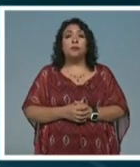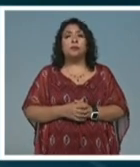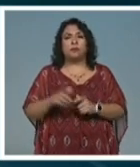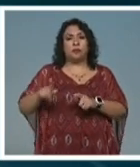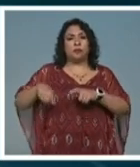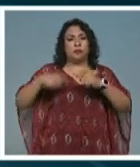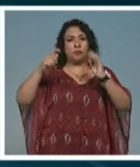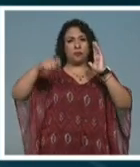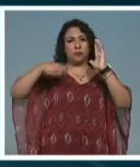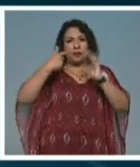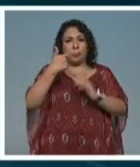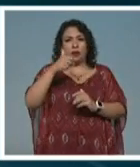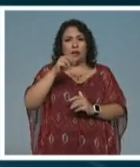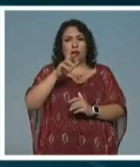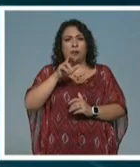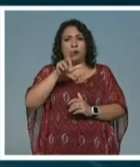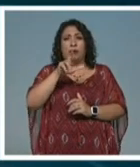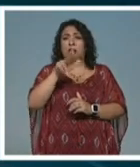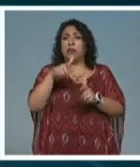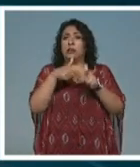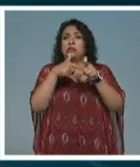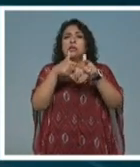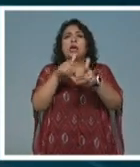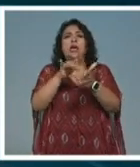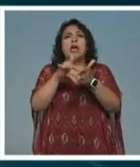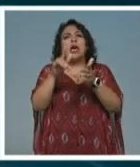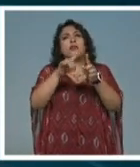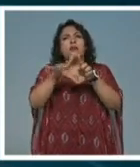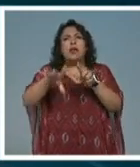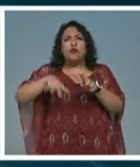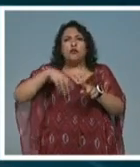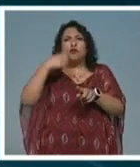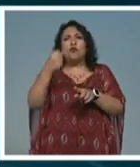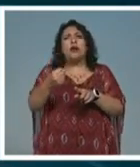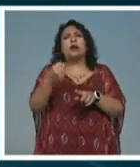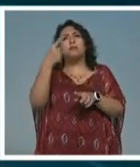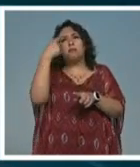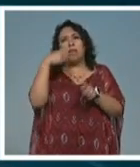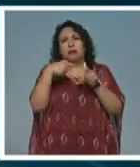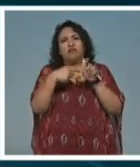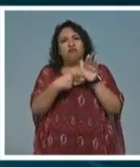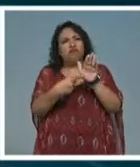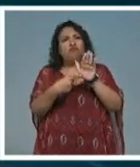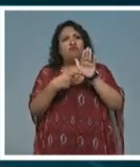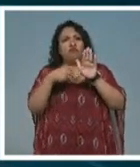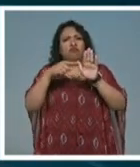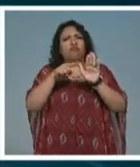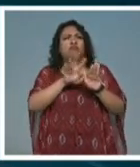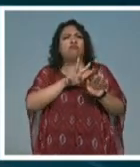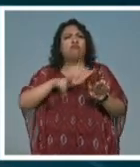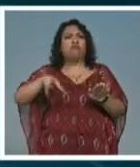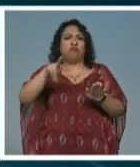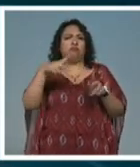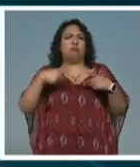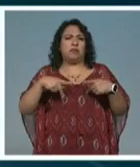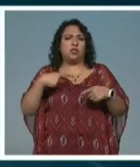El legado del cineasta Gabriel Retes se mantiene vivo gracias a los múltiples esfuerzos que se realizan por mantener su obra al alcance del